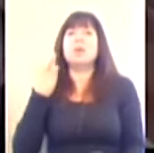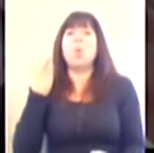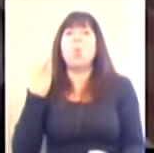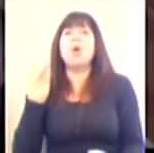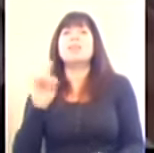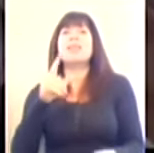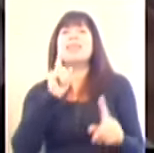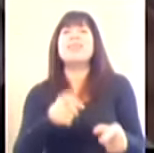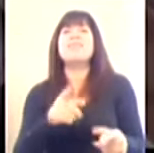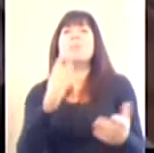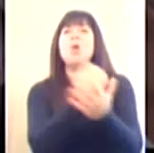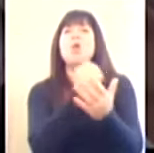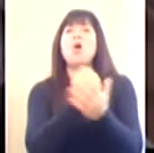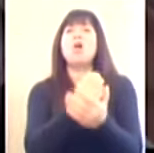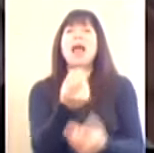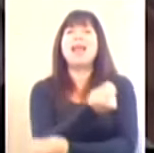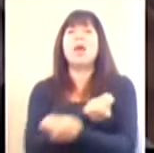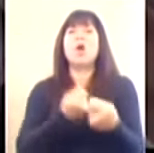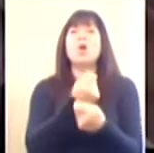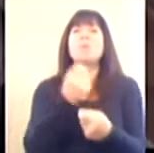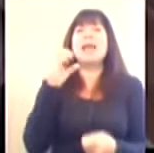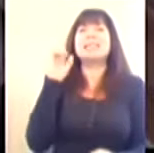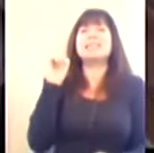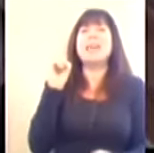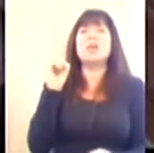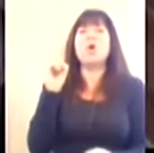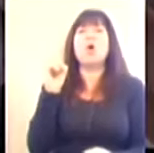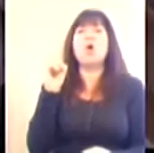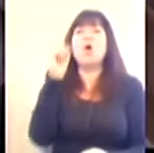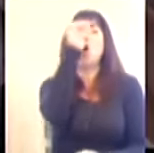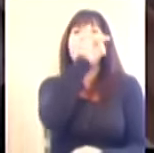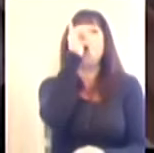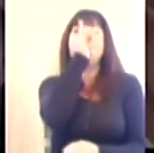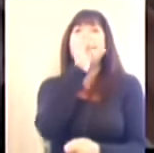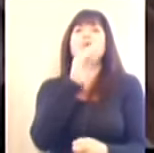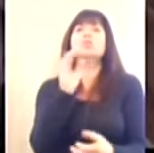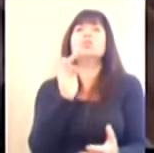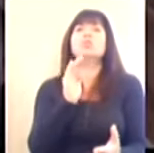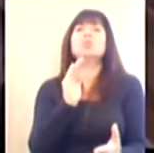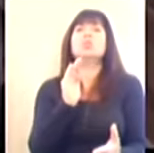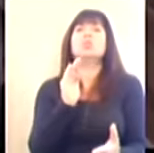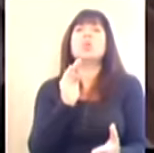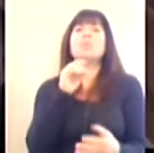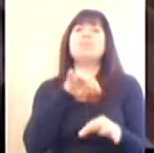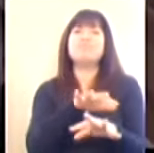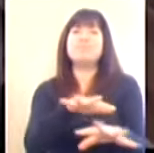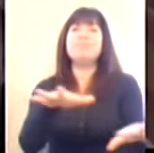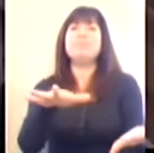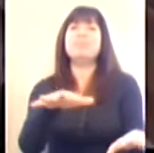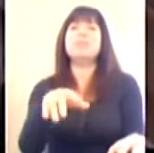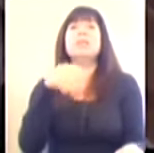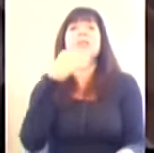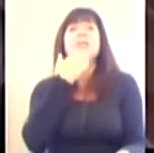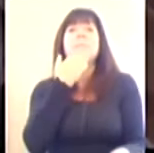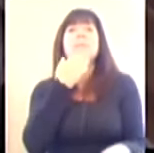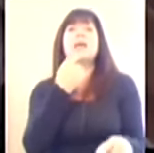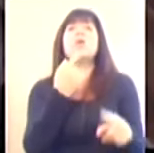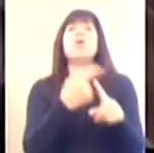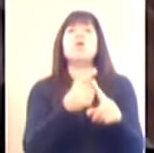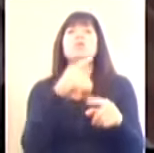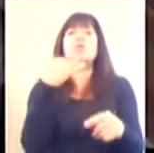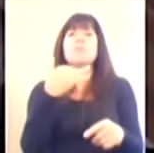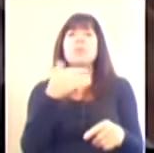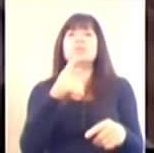una economía cero emisiones netas. Sin embargo, el otro número clave que tenemos que anclar en